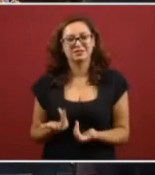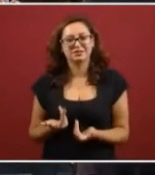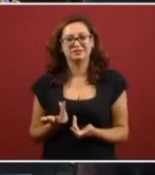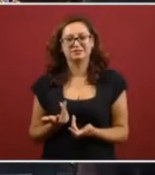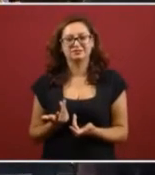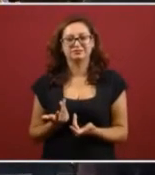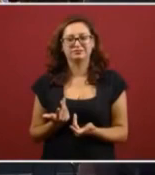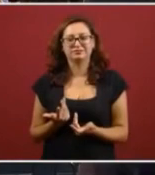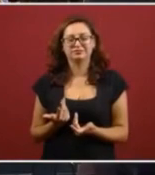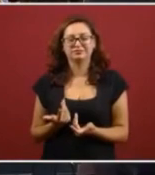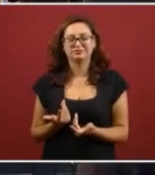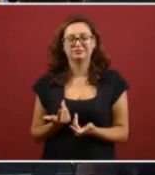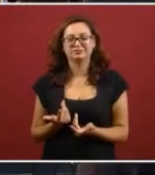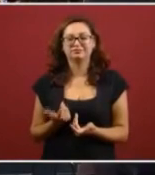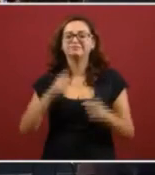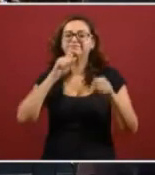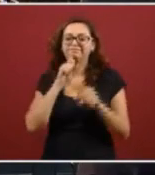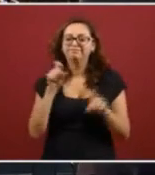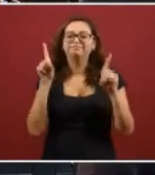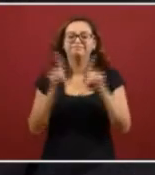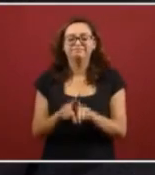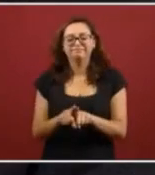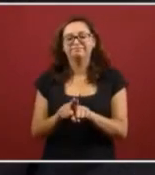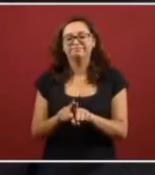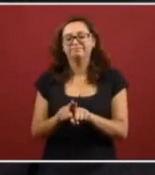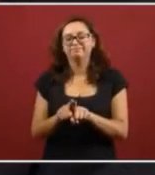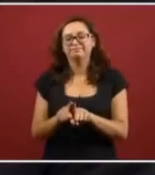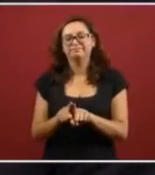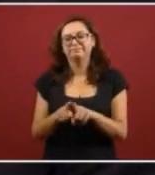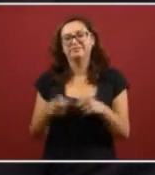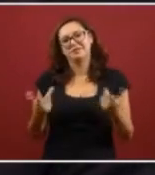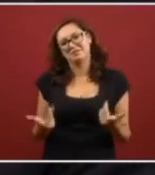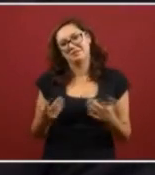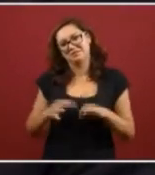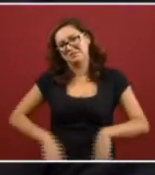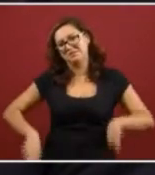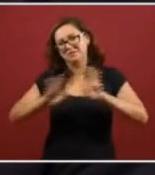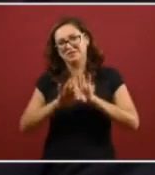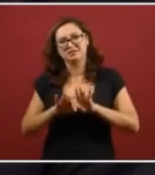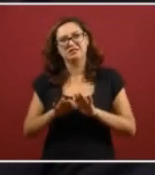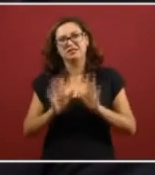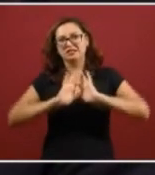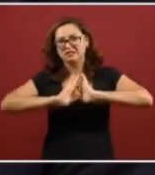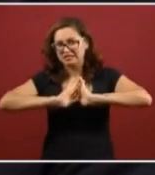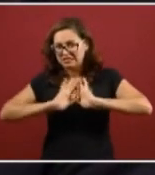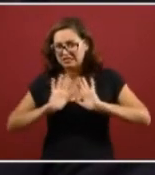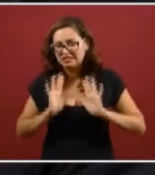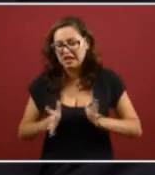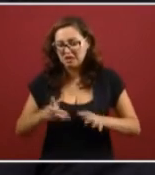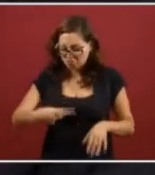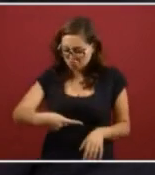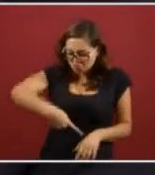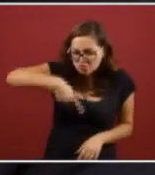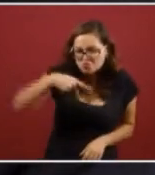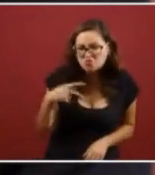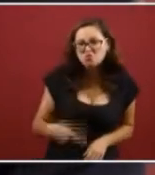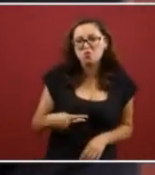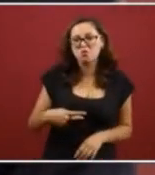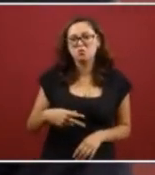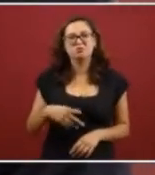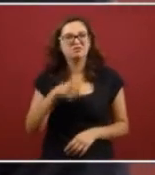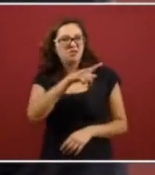porque because tenemos we have que ser independientes to be independent. Para